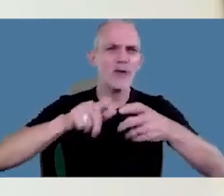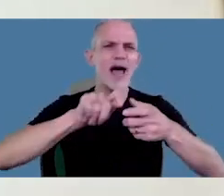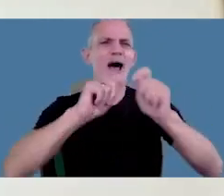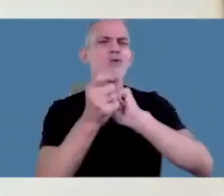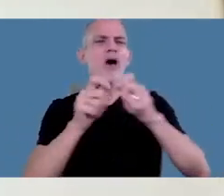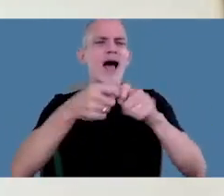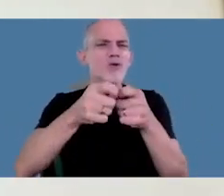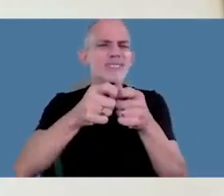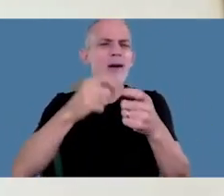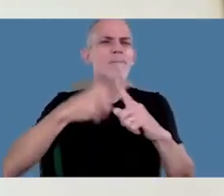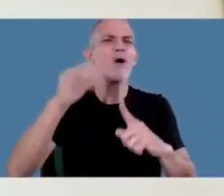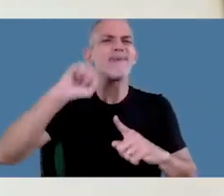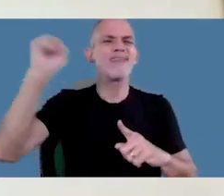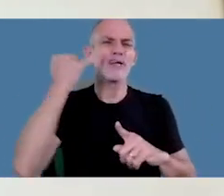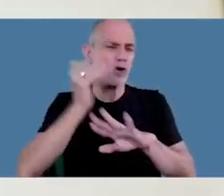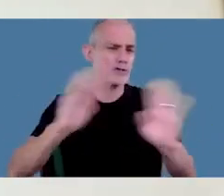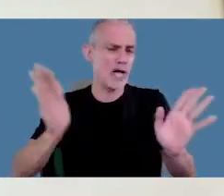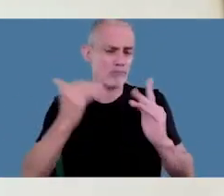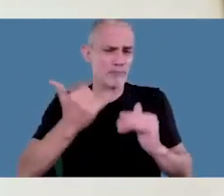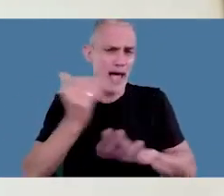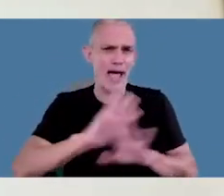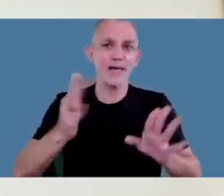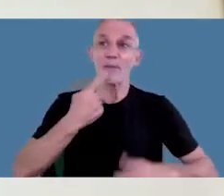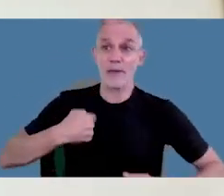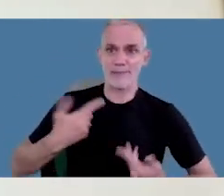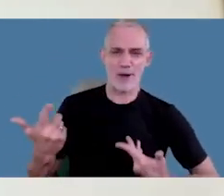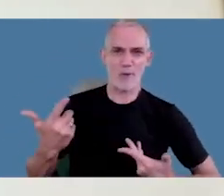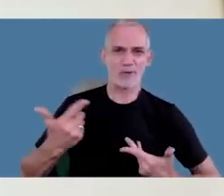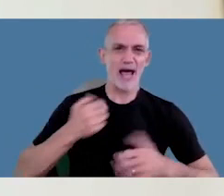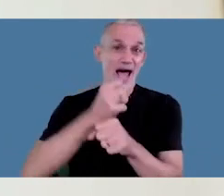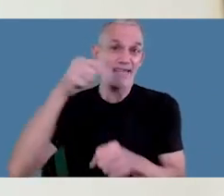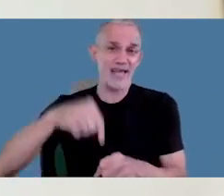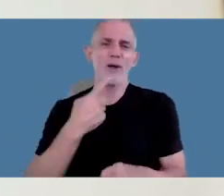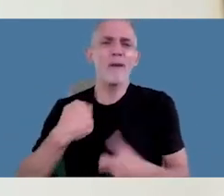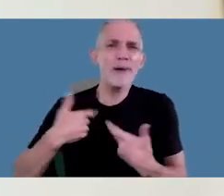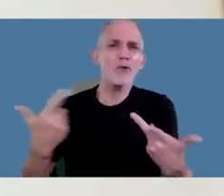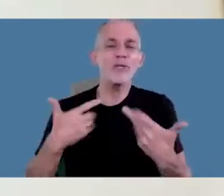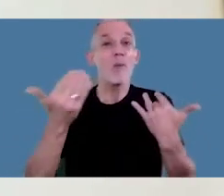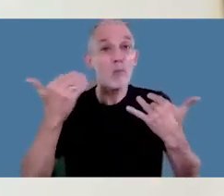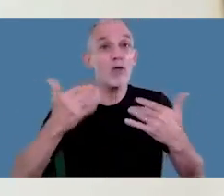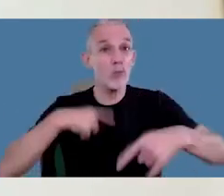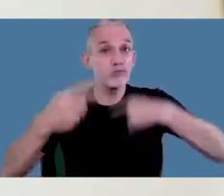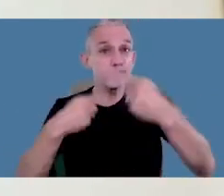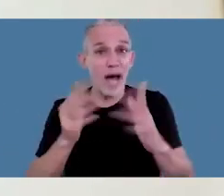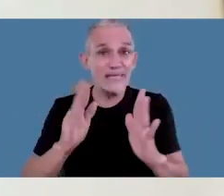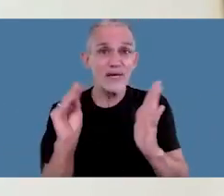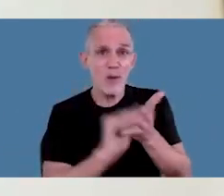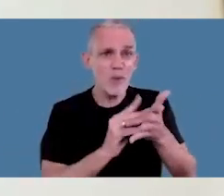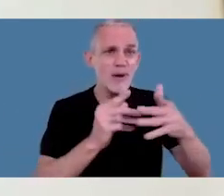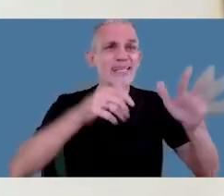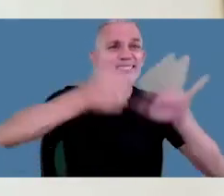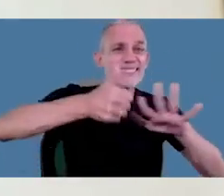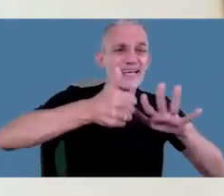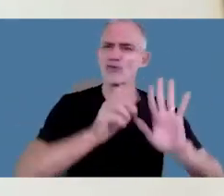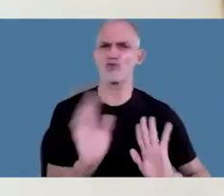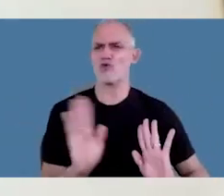pero hoy en día ya está instaurado, y a veces me preguntan, hasta ahora, ¿puedo seguirlo computando en sextos?